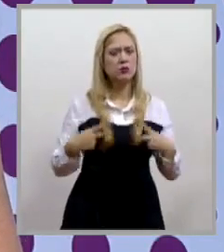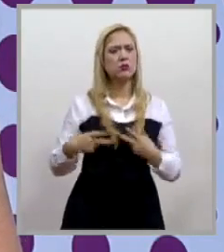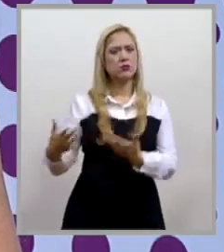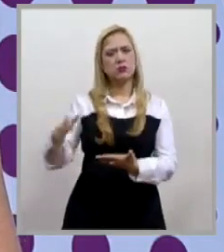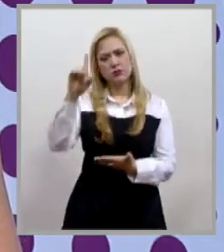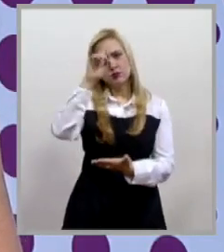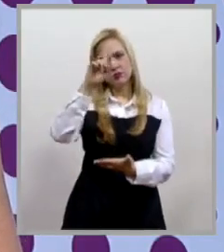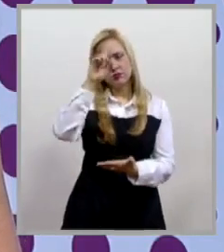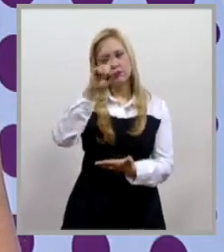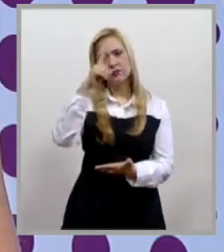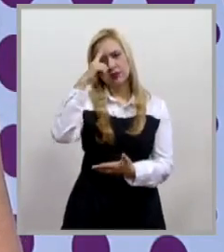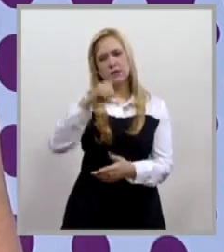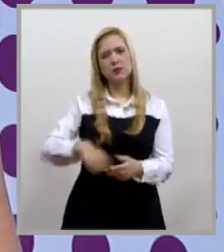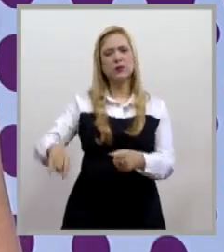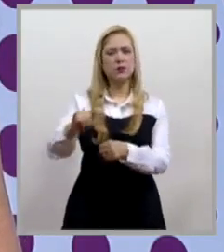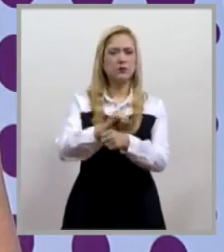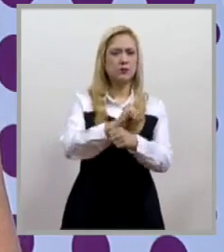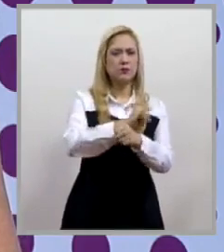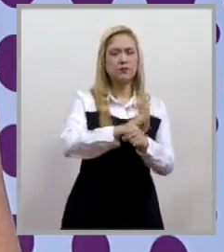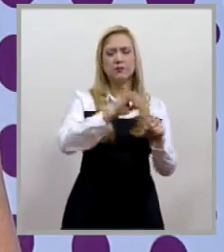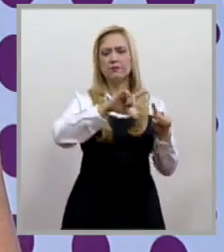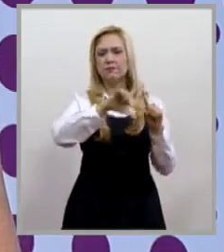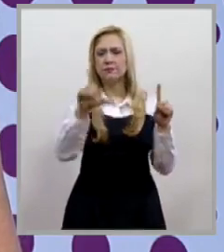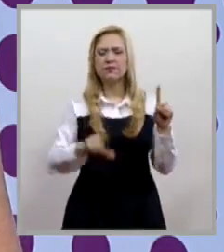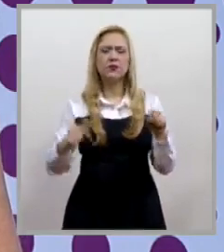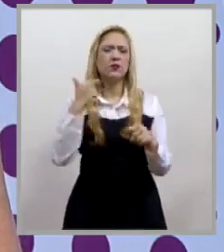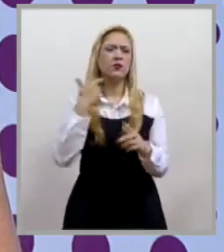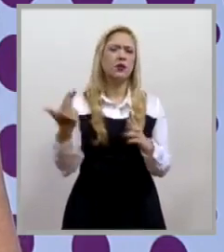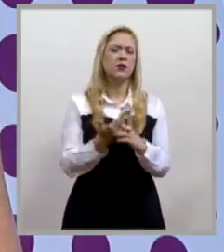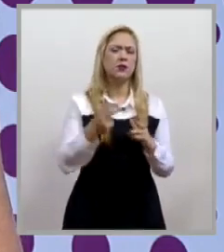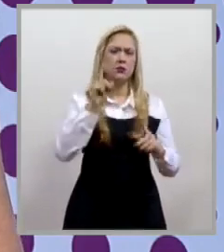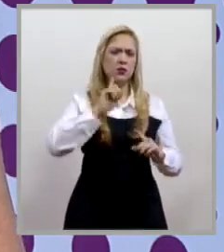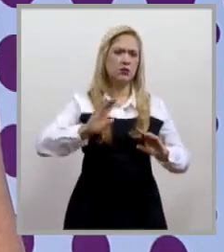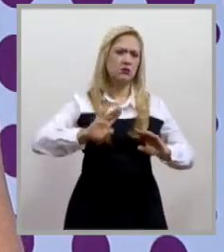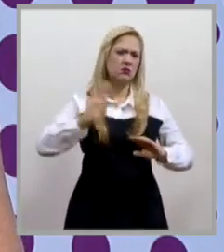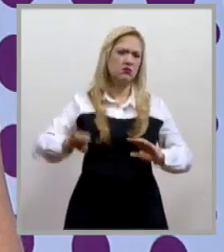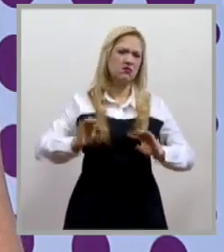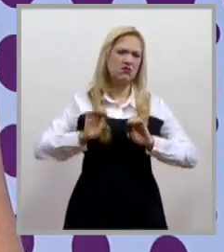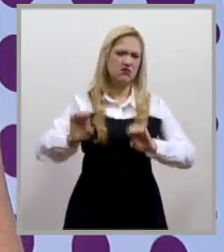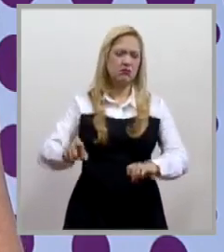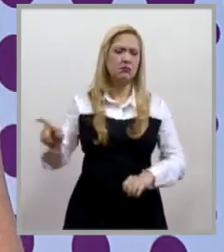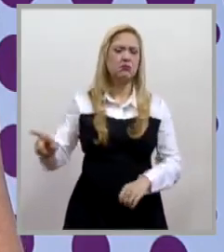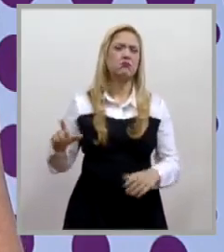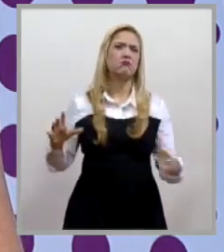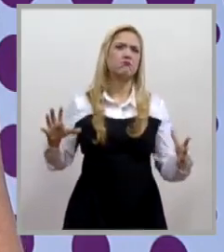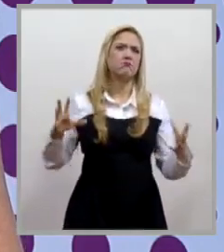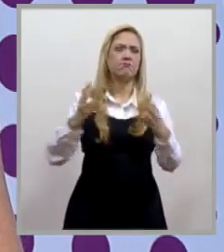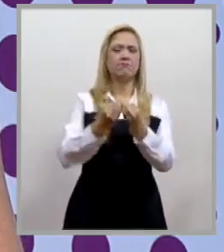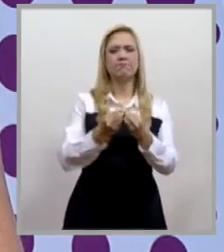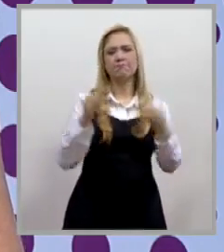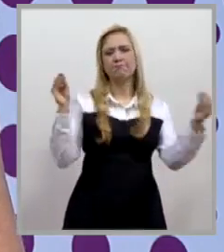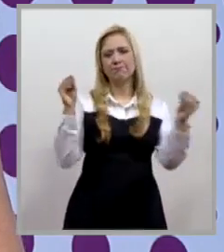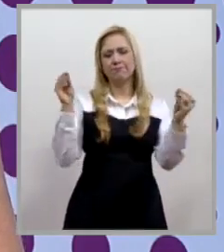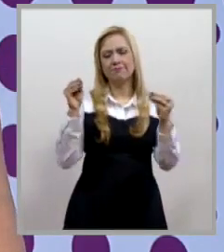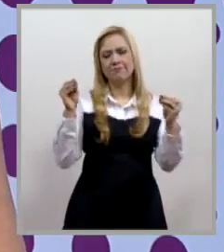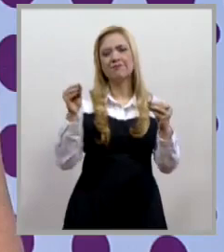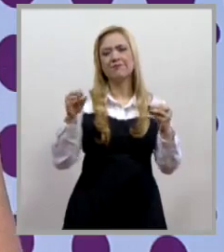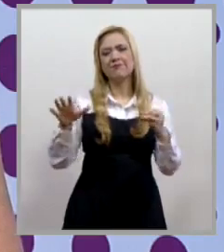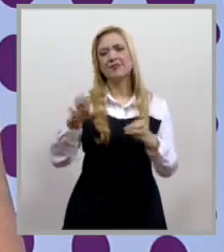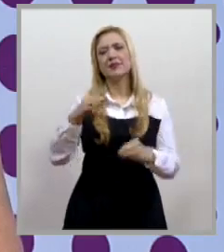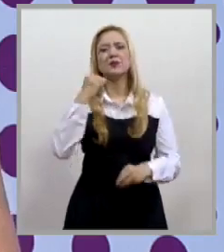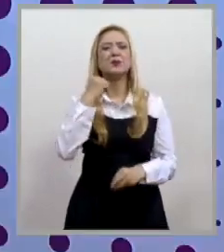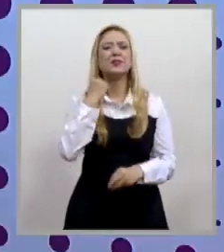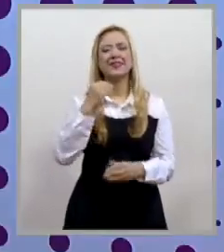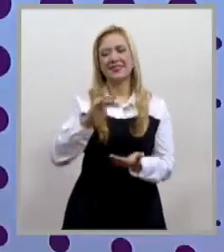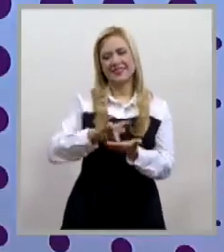del Observatorio Ciudadano Nacional del Feminicidio e integrante de la Red Latinoamericana de Litigio Estratégico, RELEG. Bienvenida, Ana. Hola, ¿qué